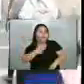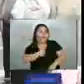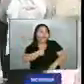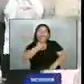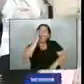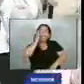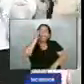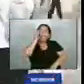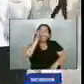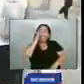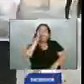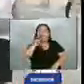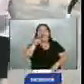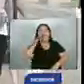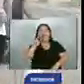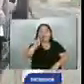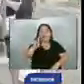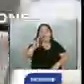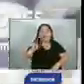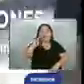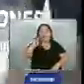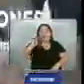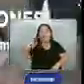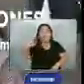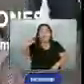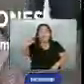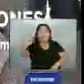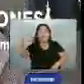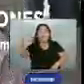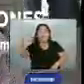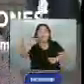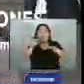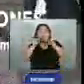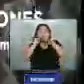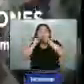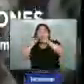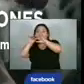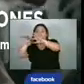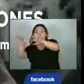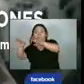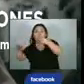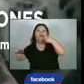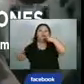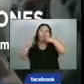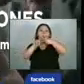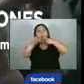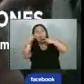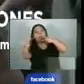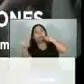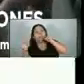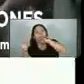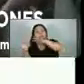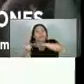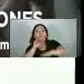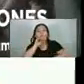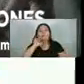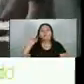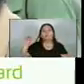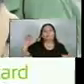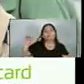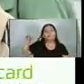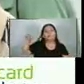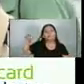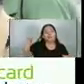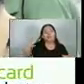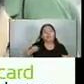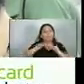consumo directo y alrededor de 1.2 millones fallecen por estar expuestos al humo ajeno. Según la Organización Mundial de la Salud,